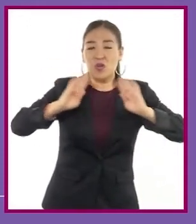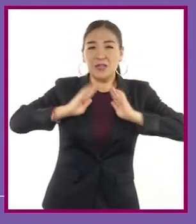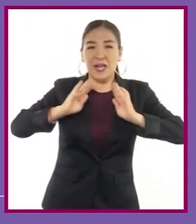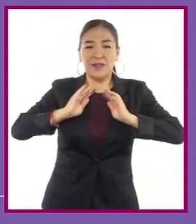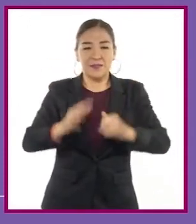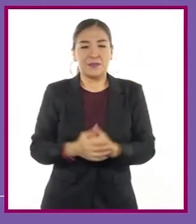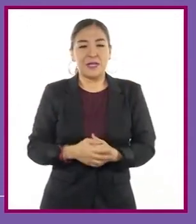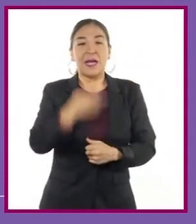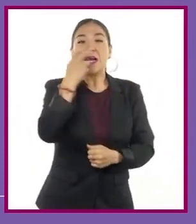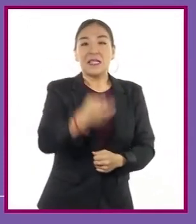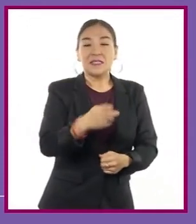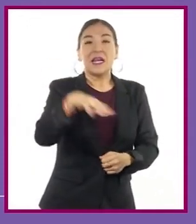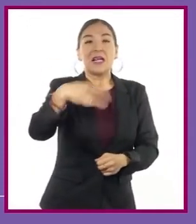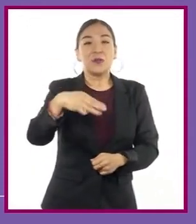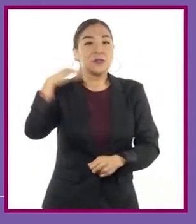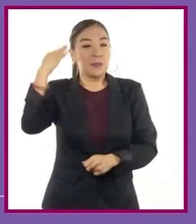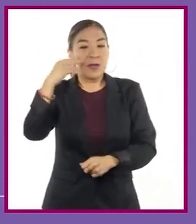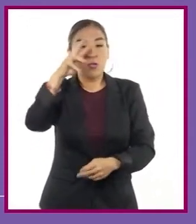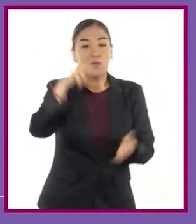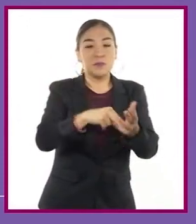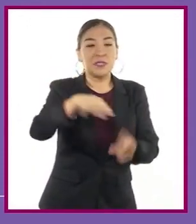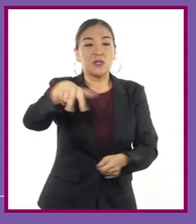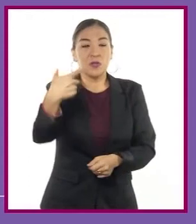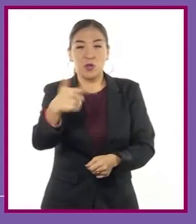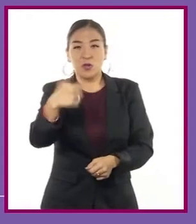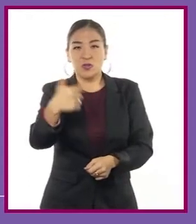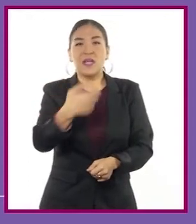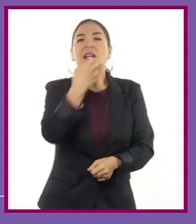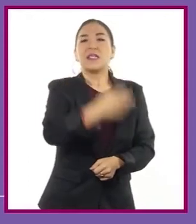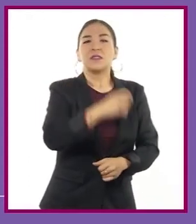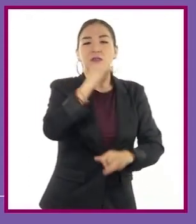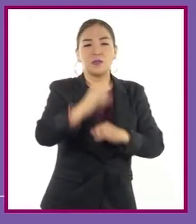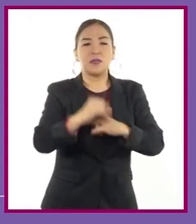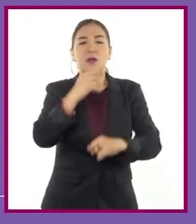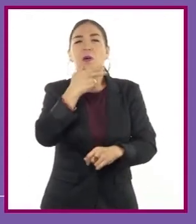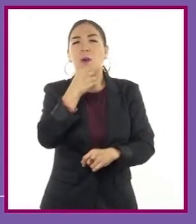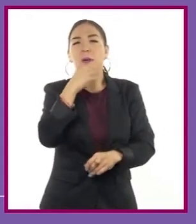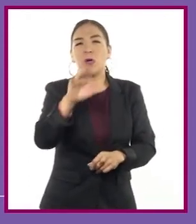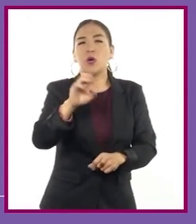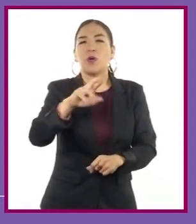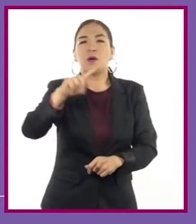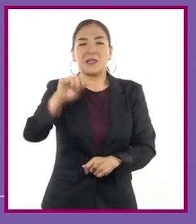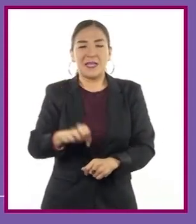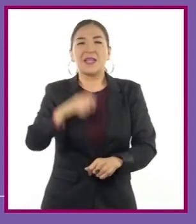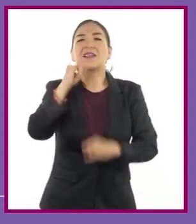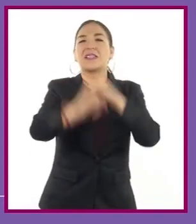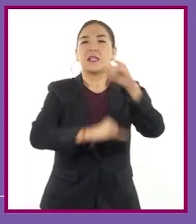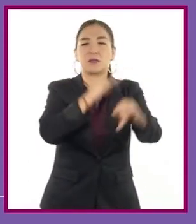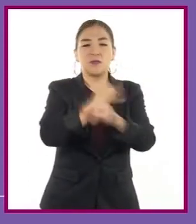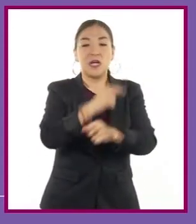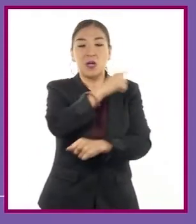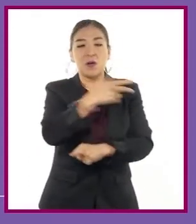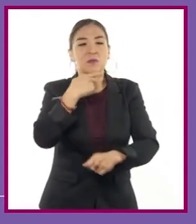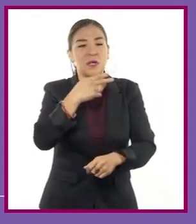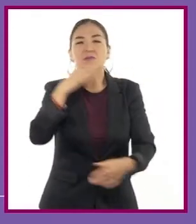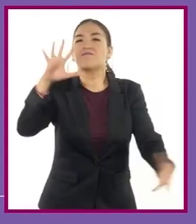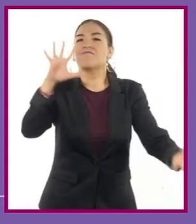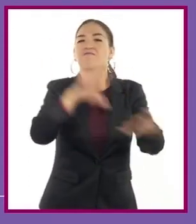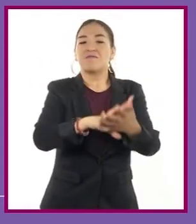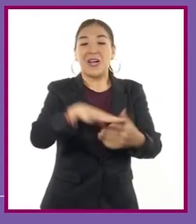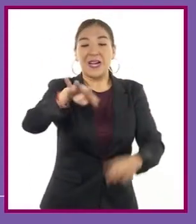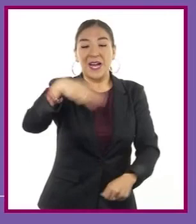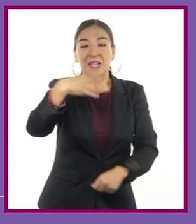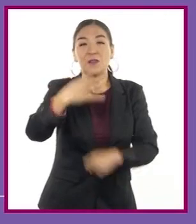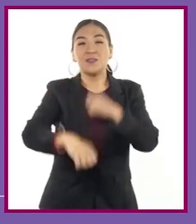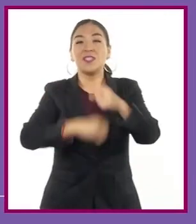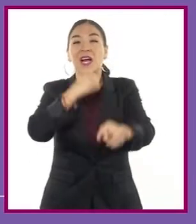de marzo de 2012, la Corte Penal Internacional emitió su primer fallo. Lubanga fue sentenciado a 14